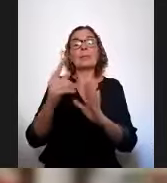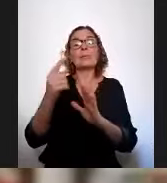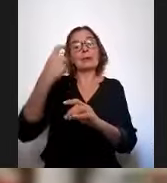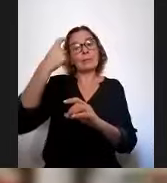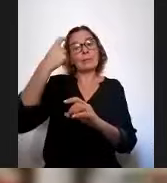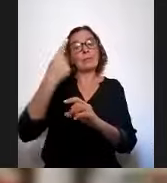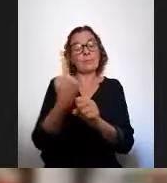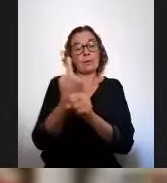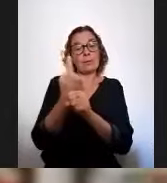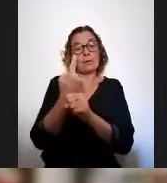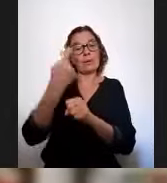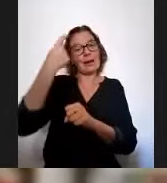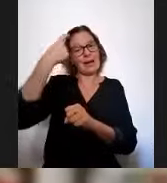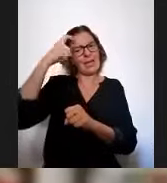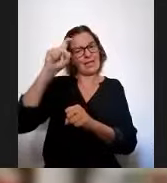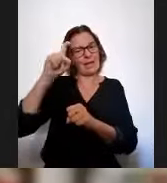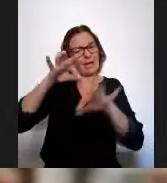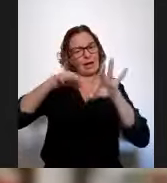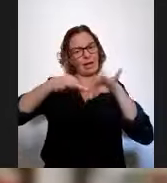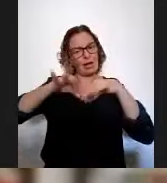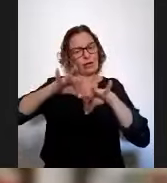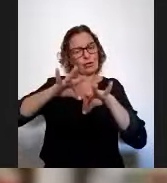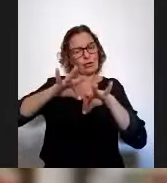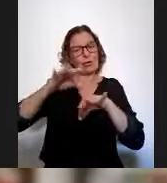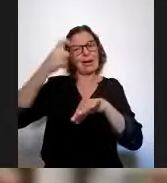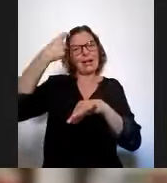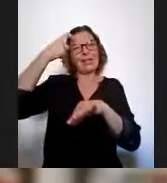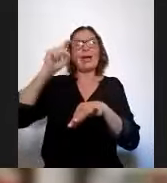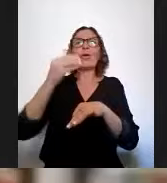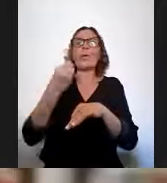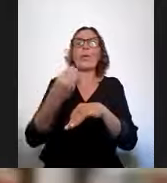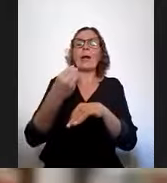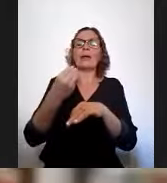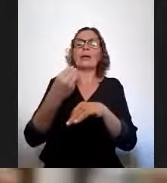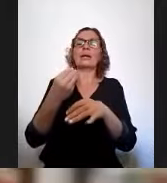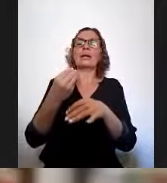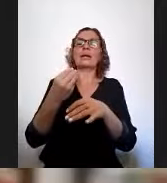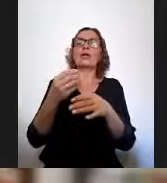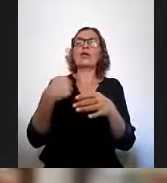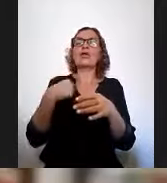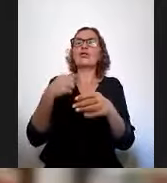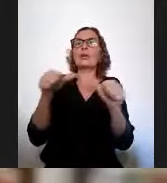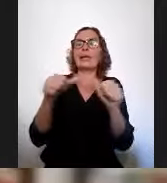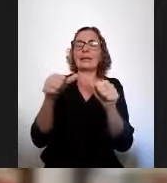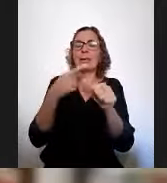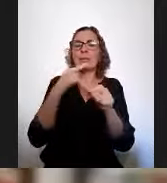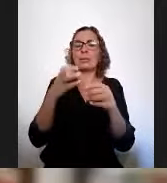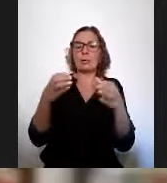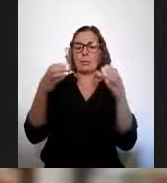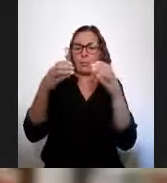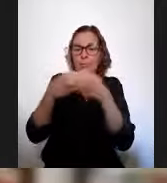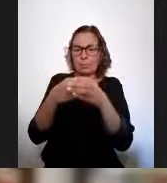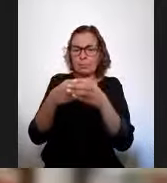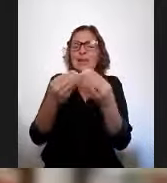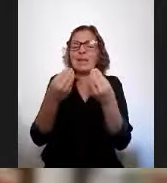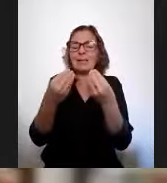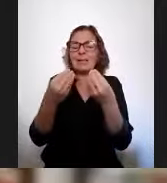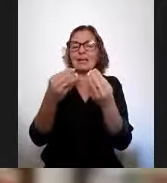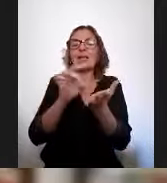definida la idea de negocio, bien definida cuál es el emprendimiento, cuál es el producto, cuál es el servicio que voy